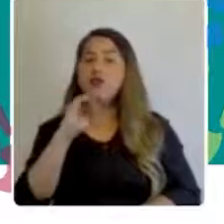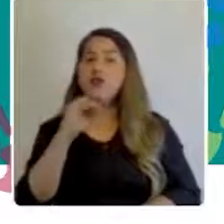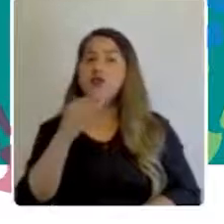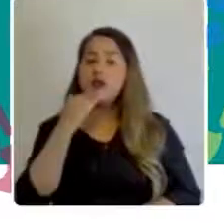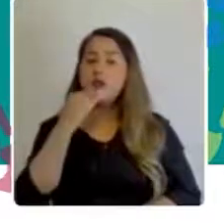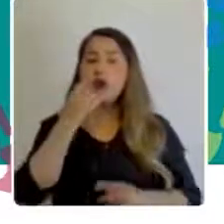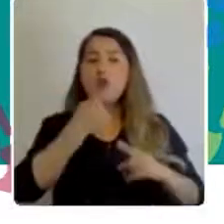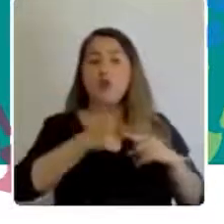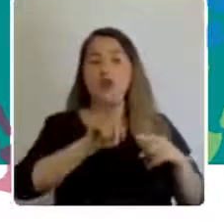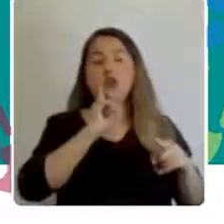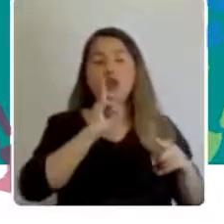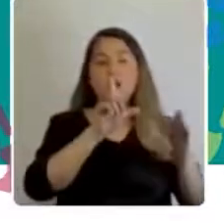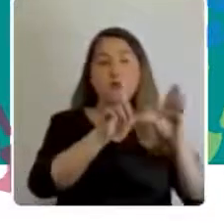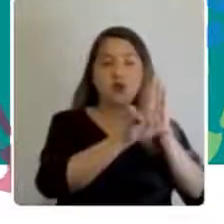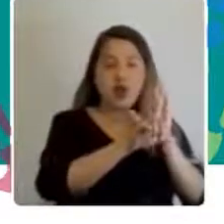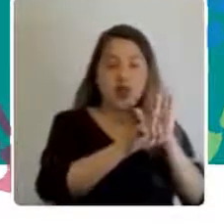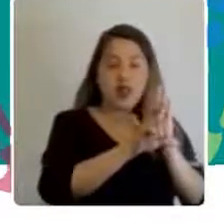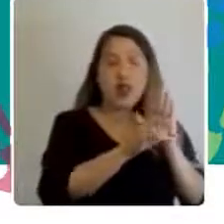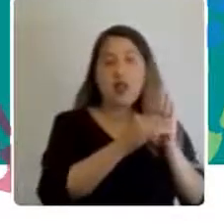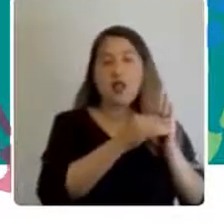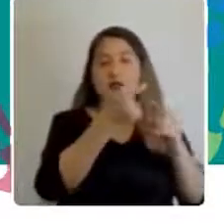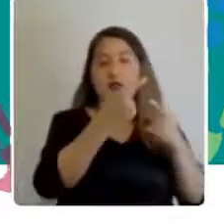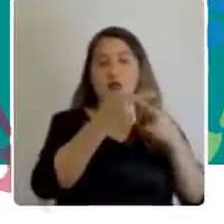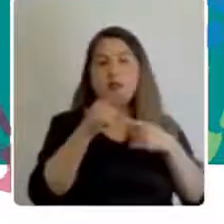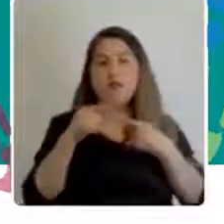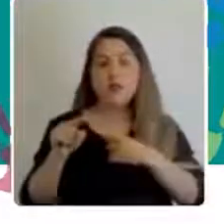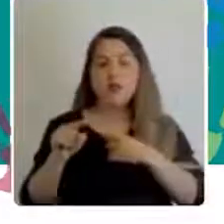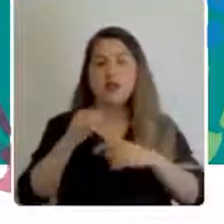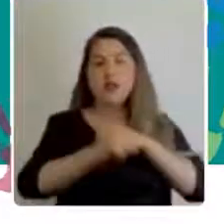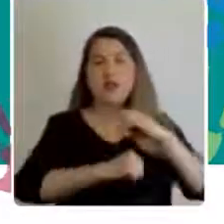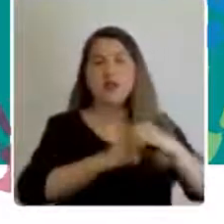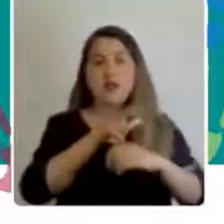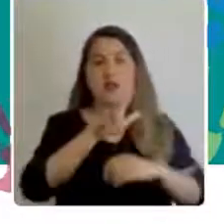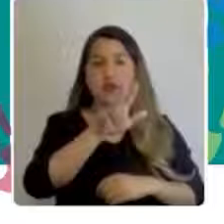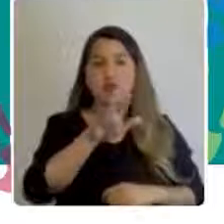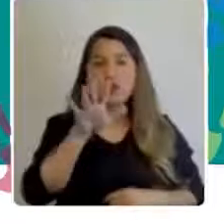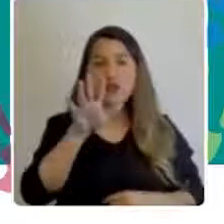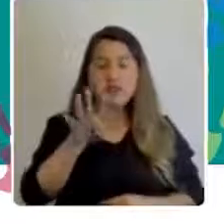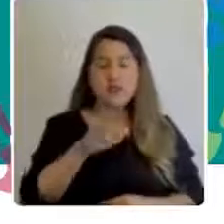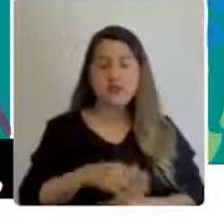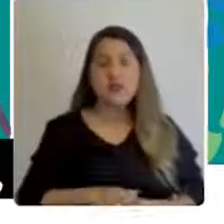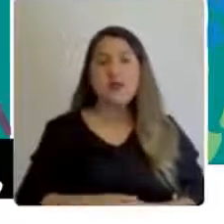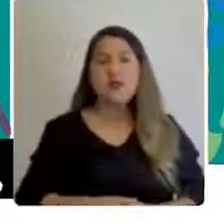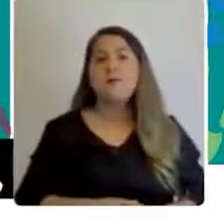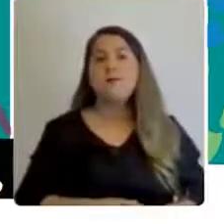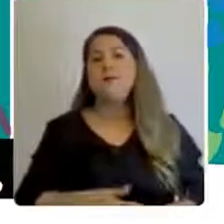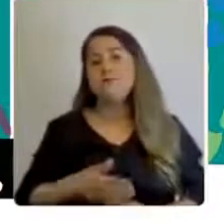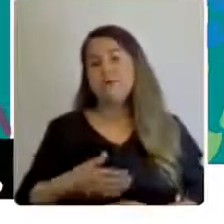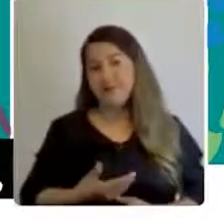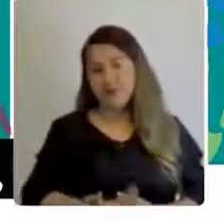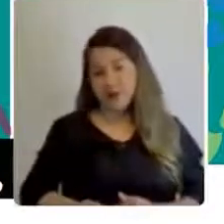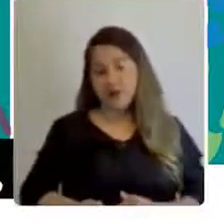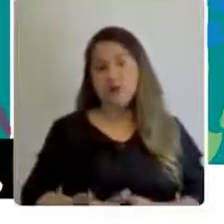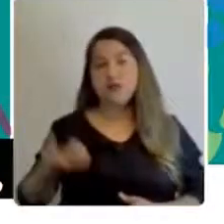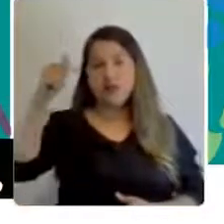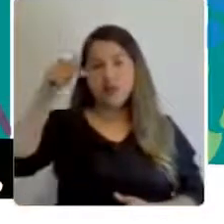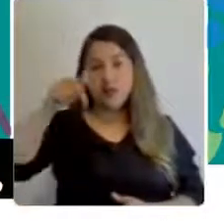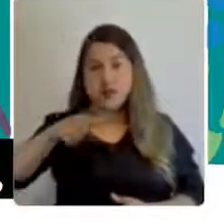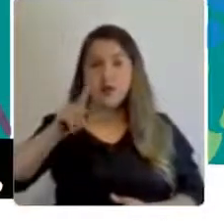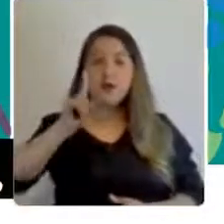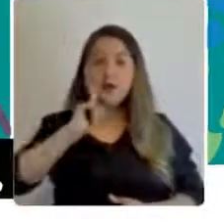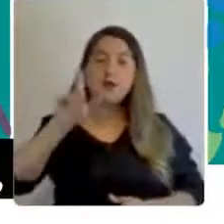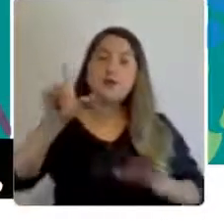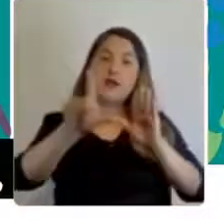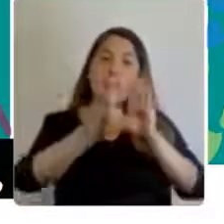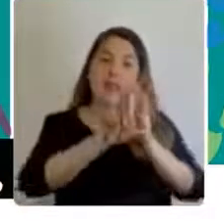de cobertura del año 85, que es el régimen general de prestaciones. Ahora tenemos la ley del cáncer, que también